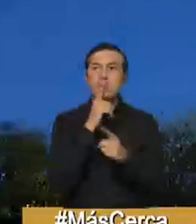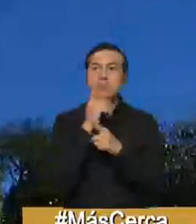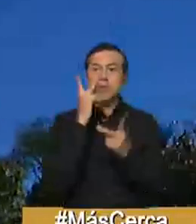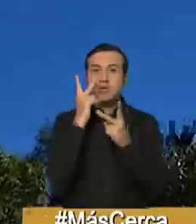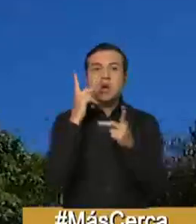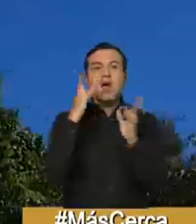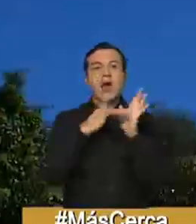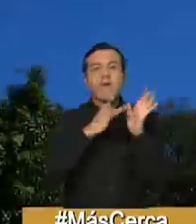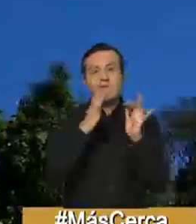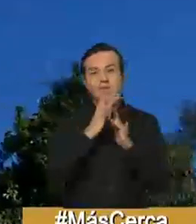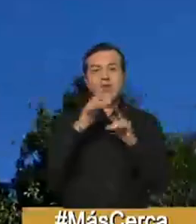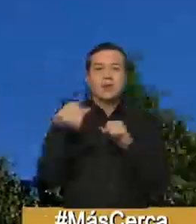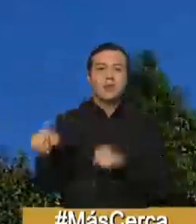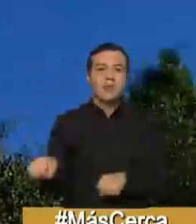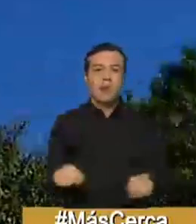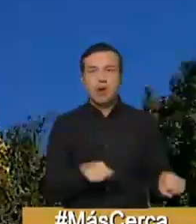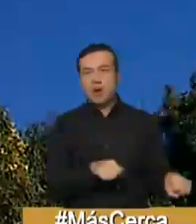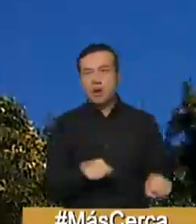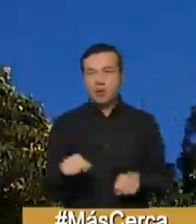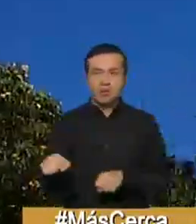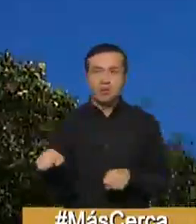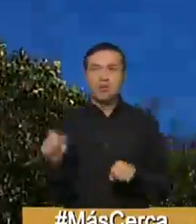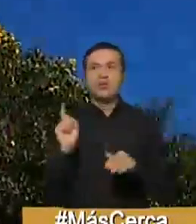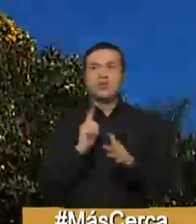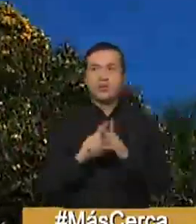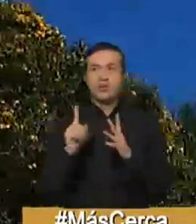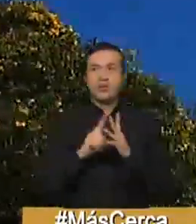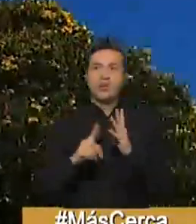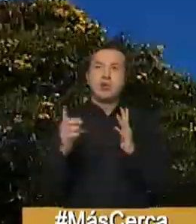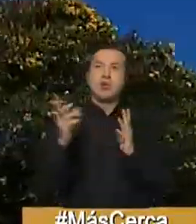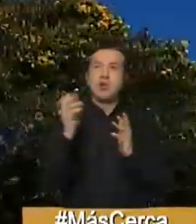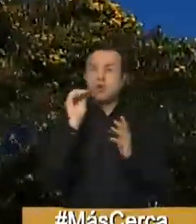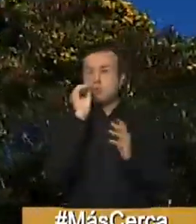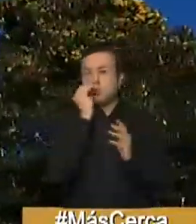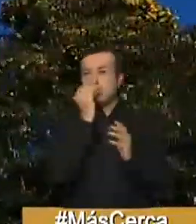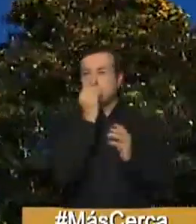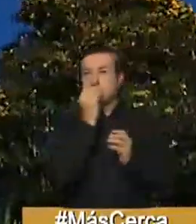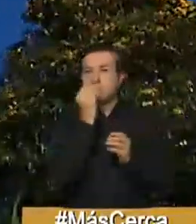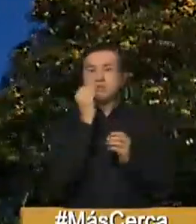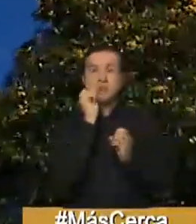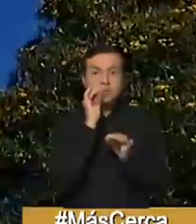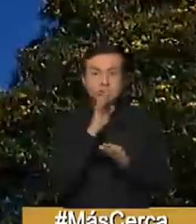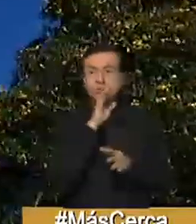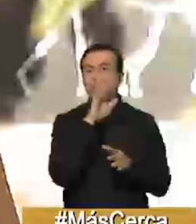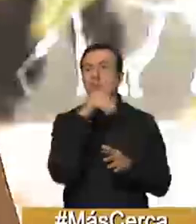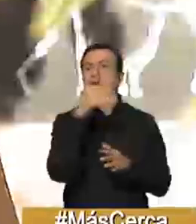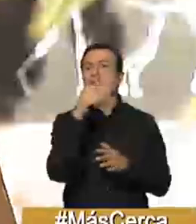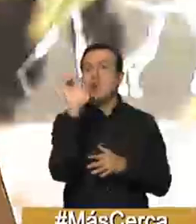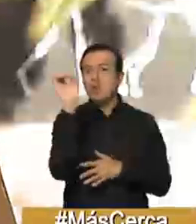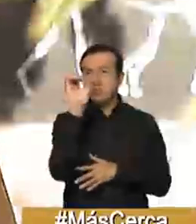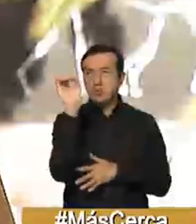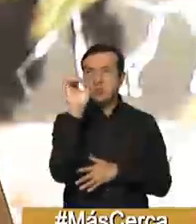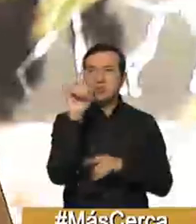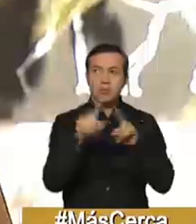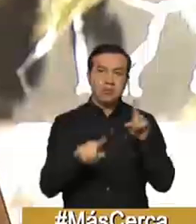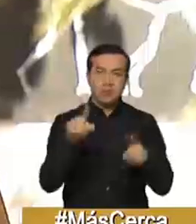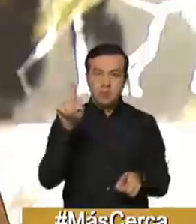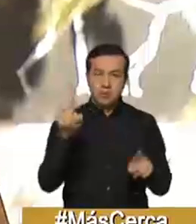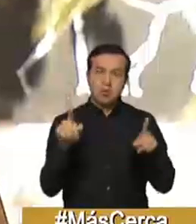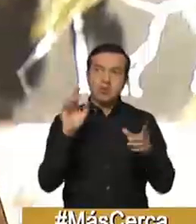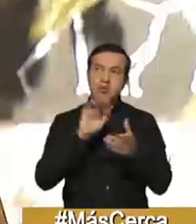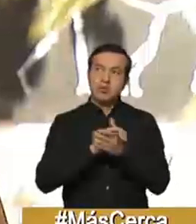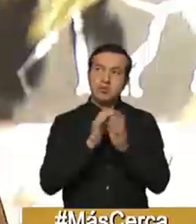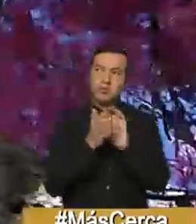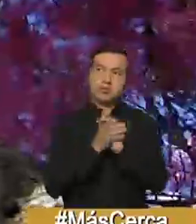en abril, mayo, y pasan la floración ya no solo hasta septiembre, sino octubre. Hay arupos que florecen en